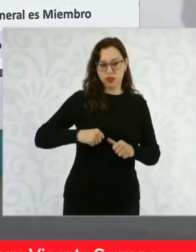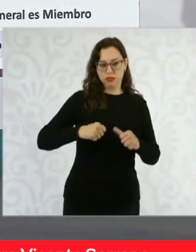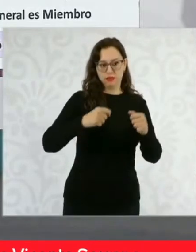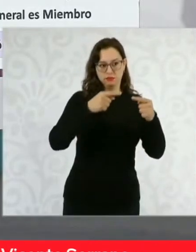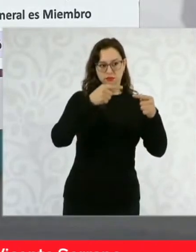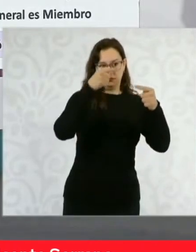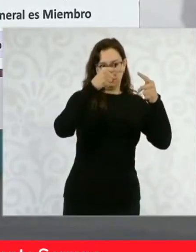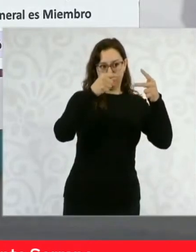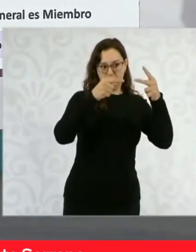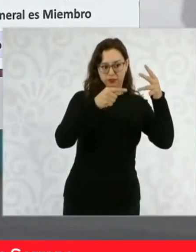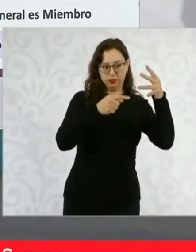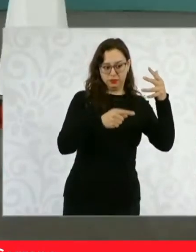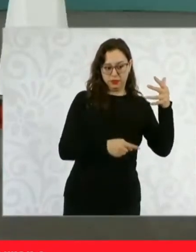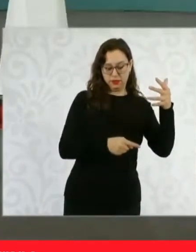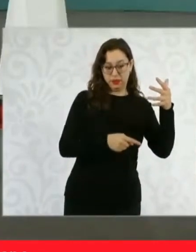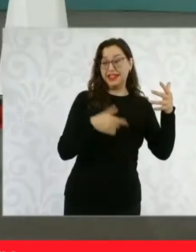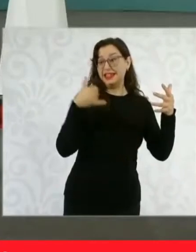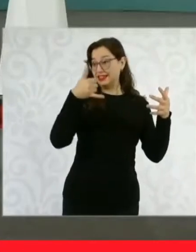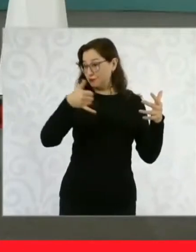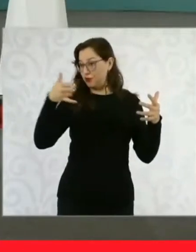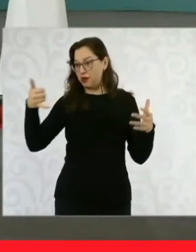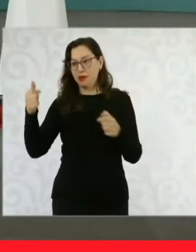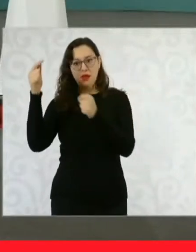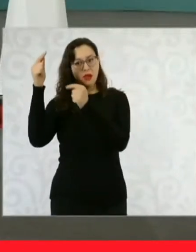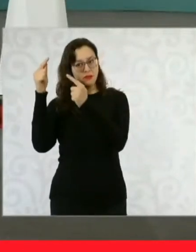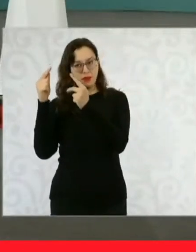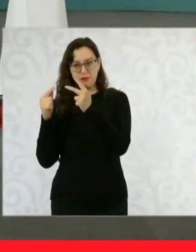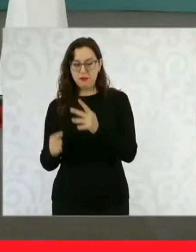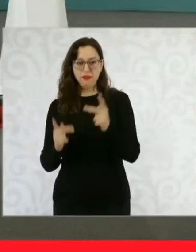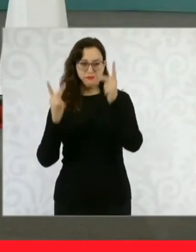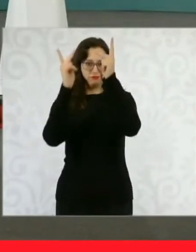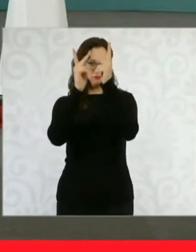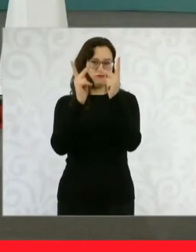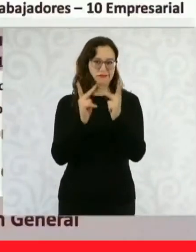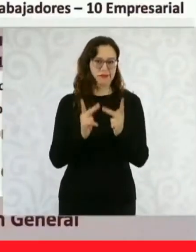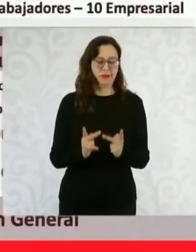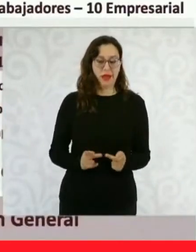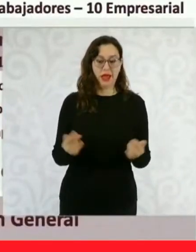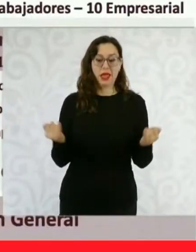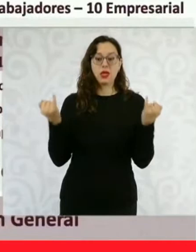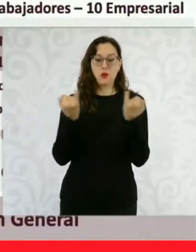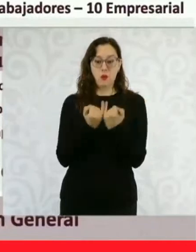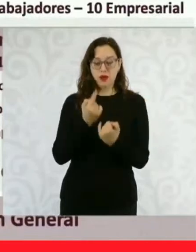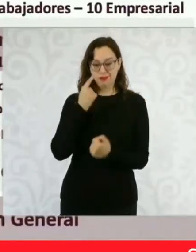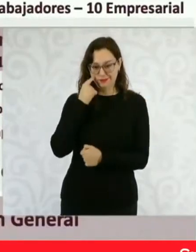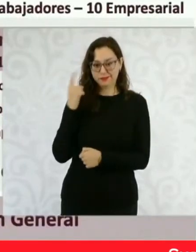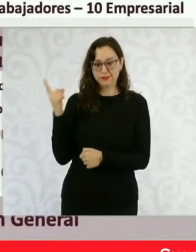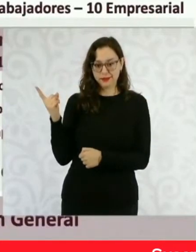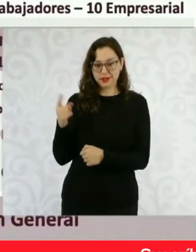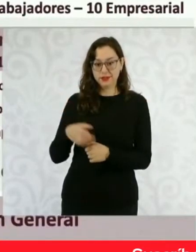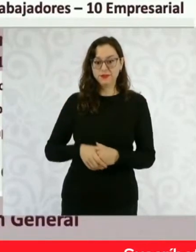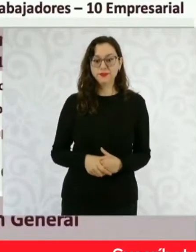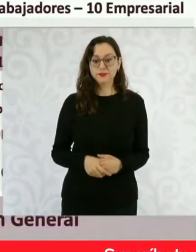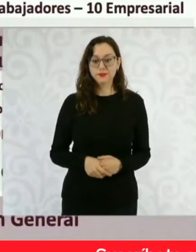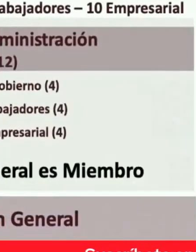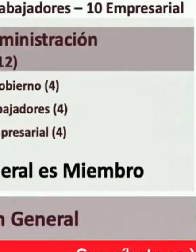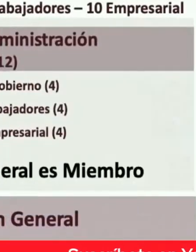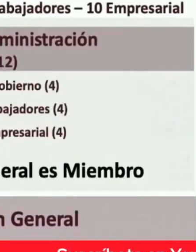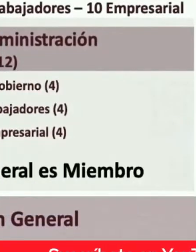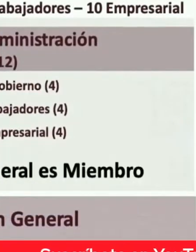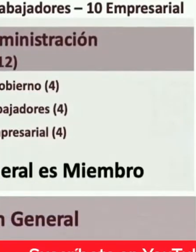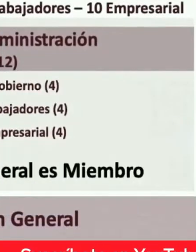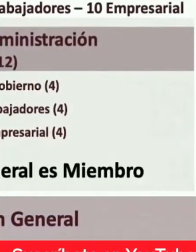manera tal que en el Infonavit ahora haya, igual que en el IMSS, 30